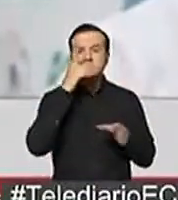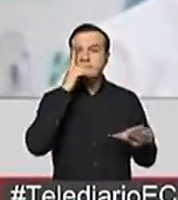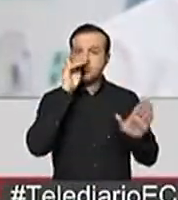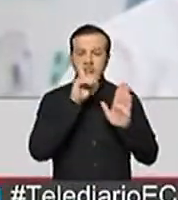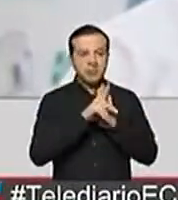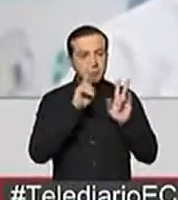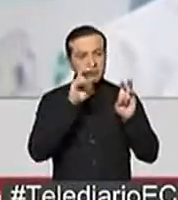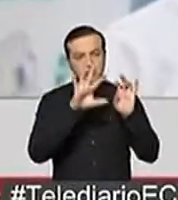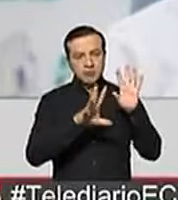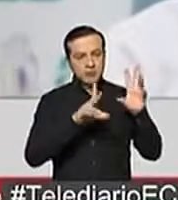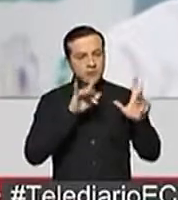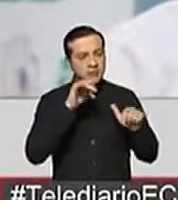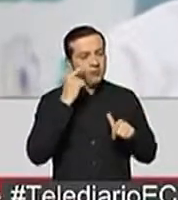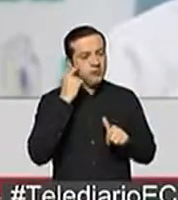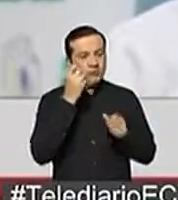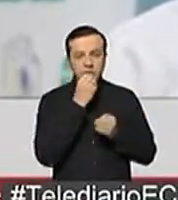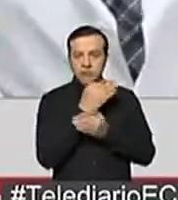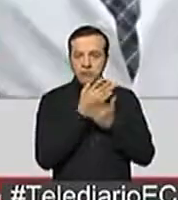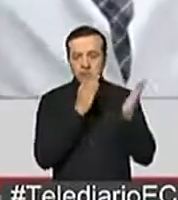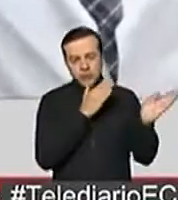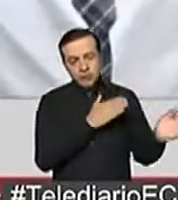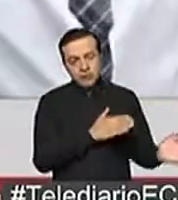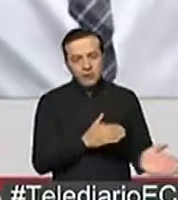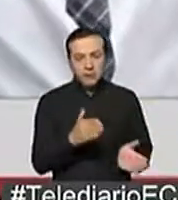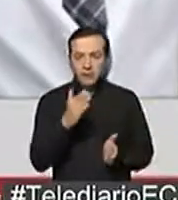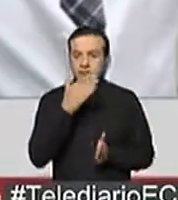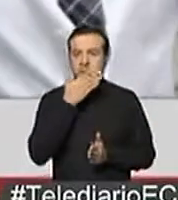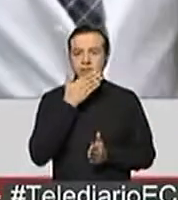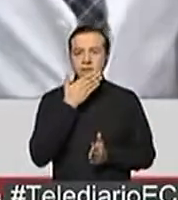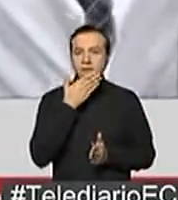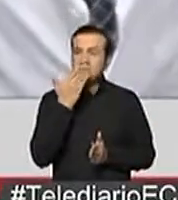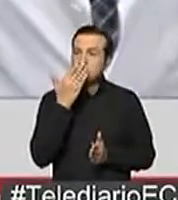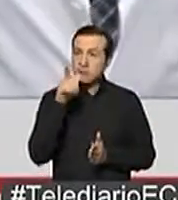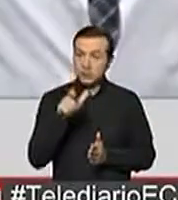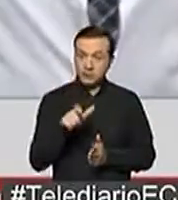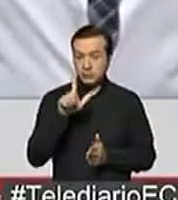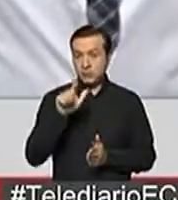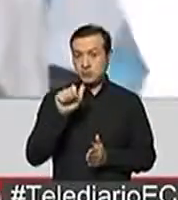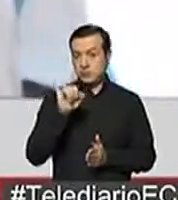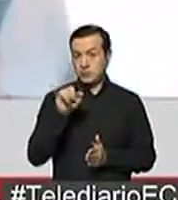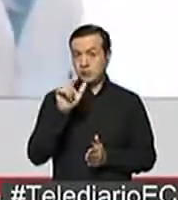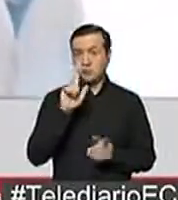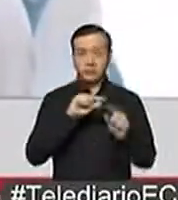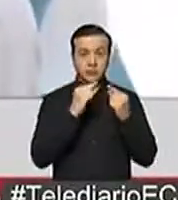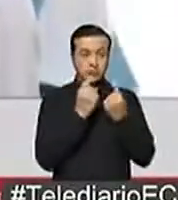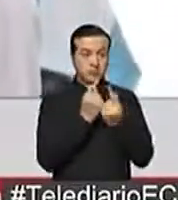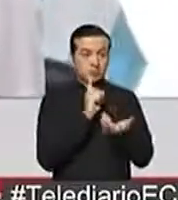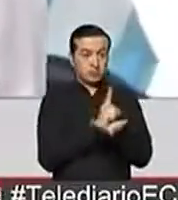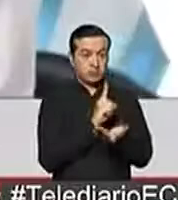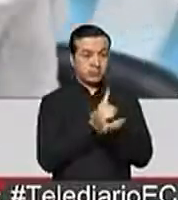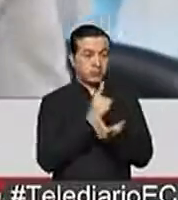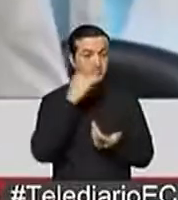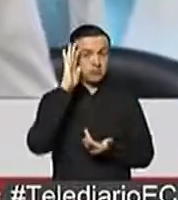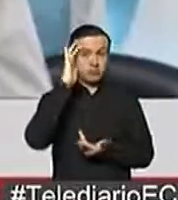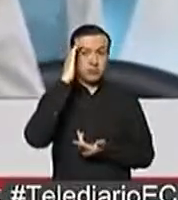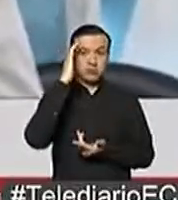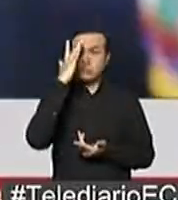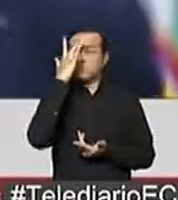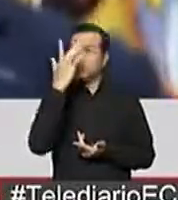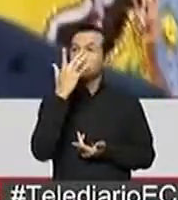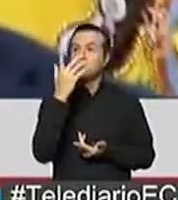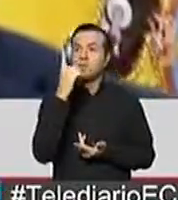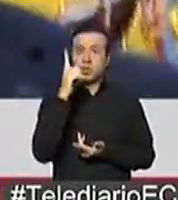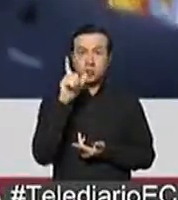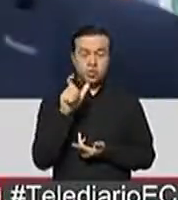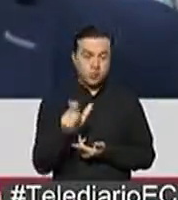de corrupción que se hicieron públicas en estos días. Loja también se reunió con un grupo de médicos quienes están preocupados por la agresión que sufrió